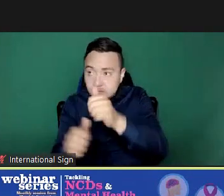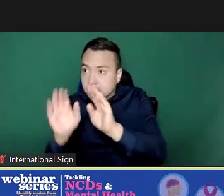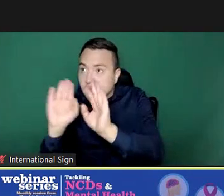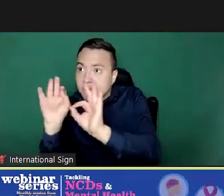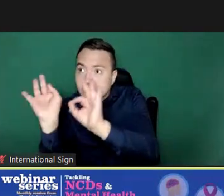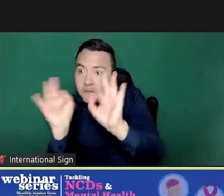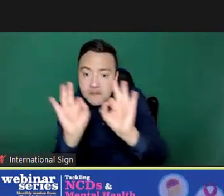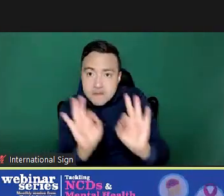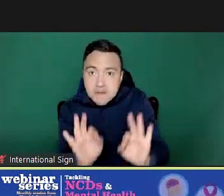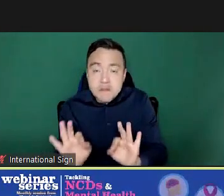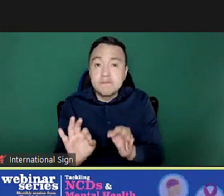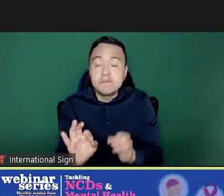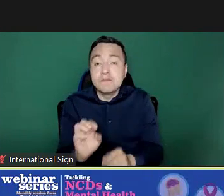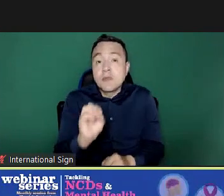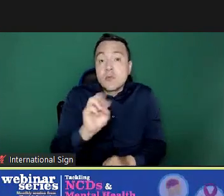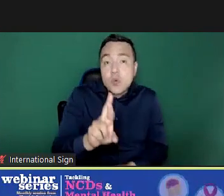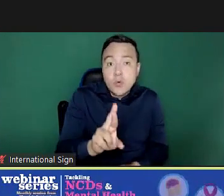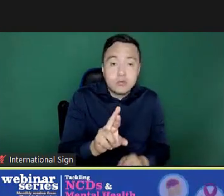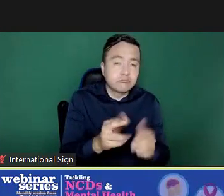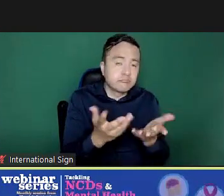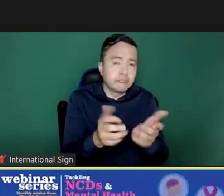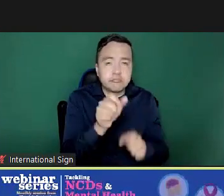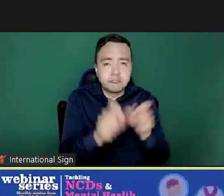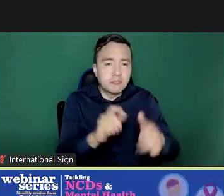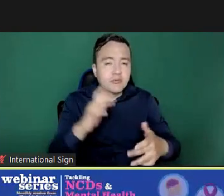sexual. Transmisión